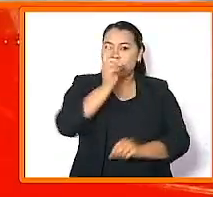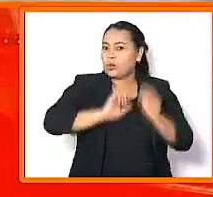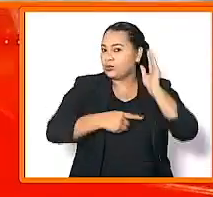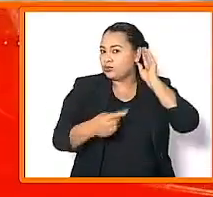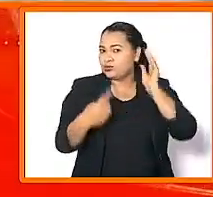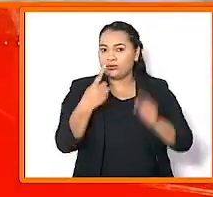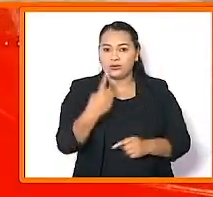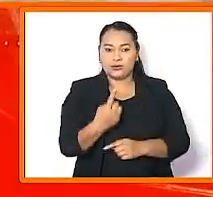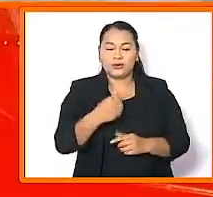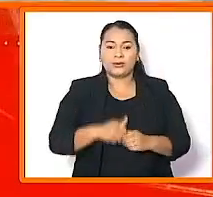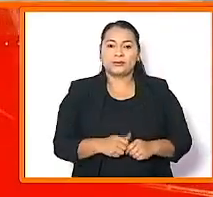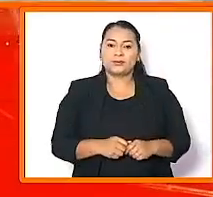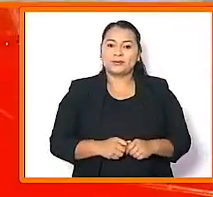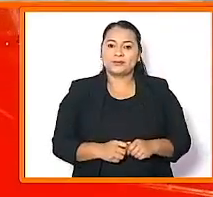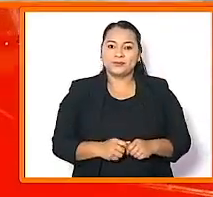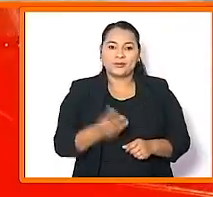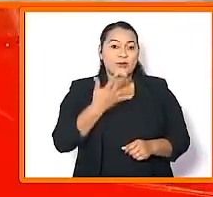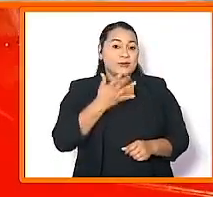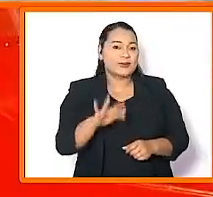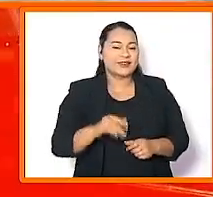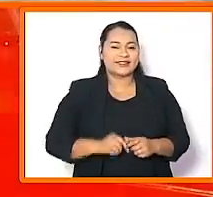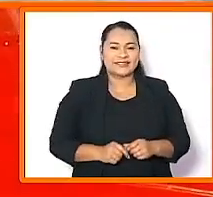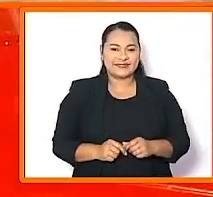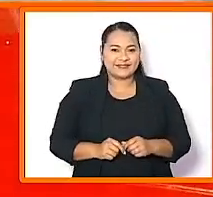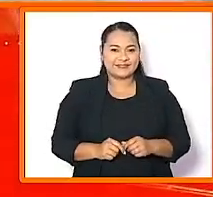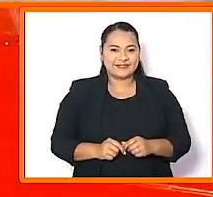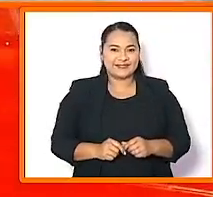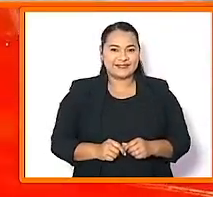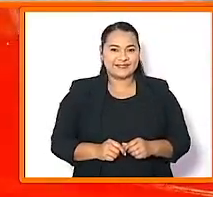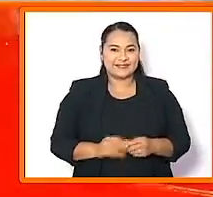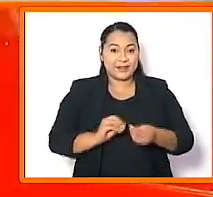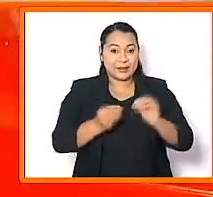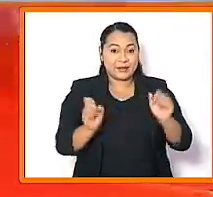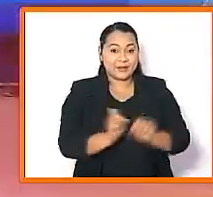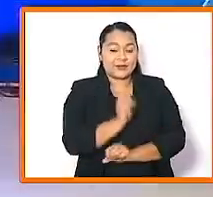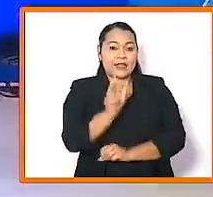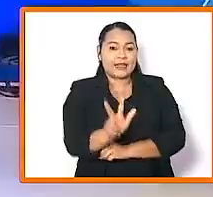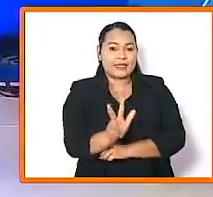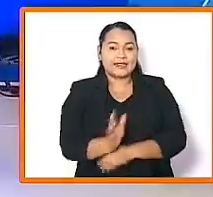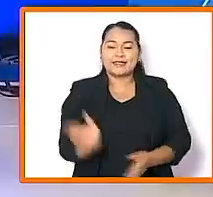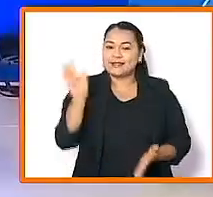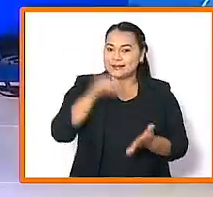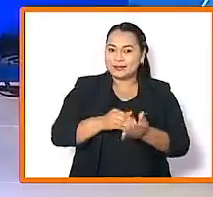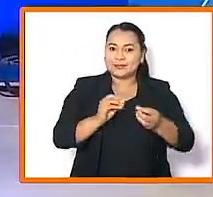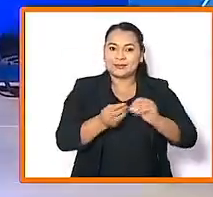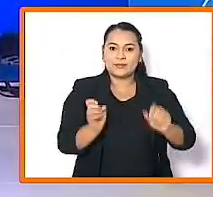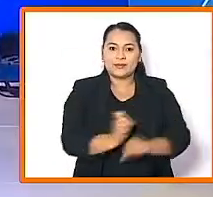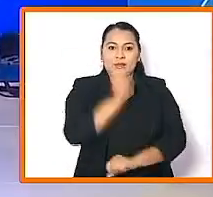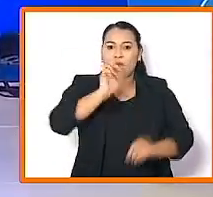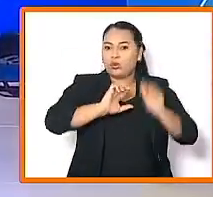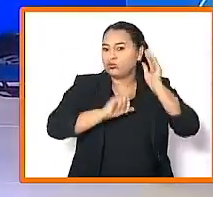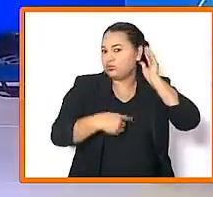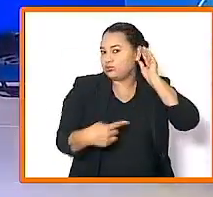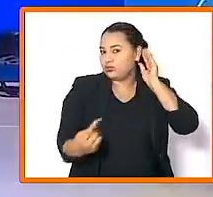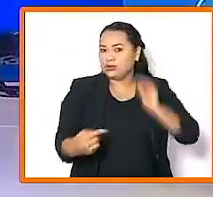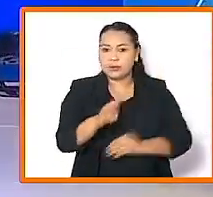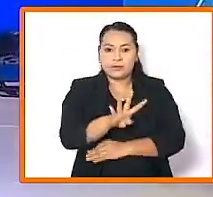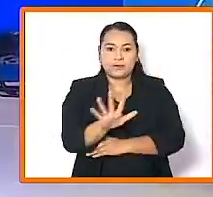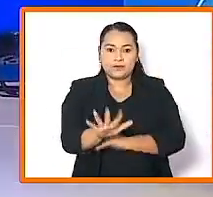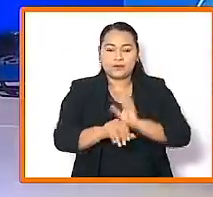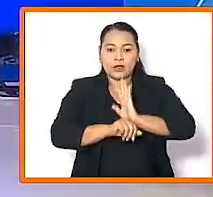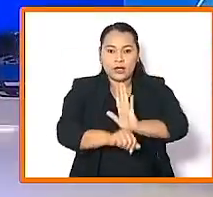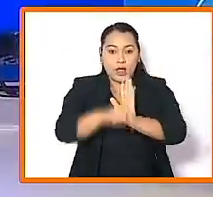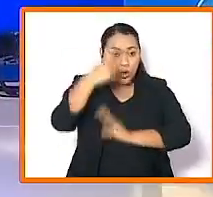este es suerte. Porque este es el 3, número ganador en Diaria 45, con su símbolo de